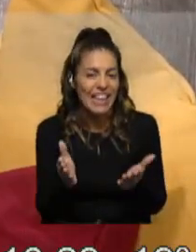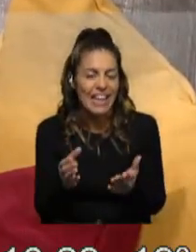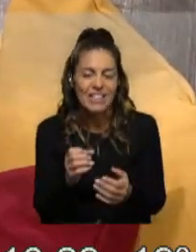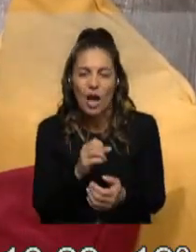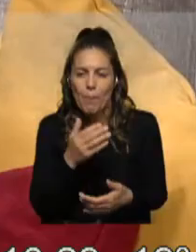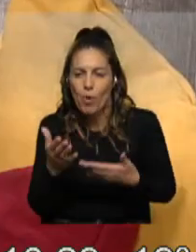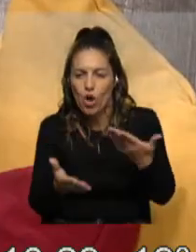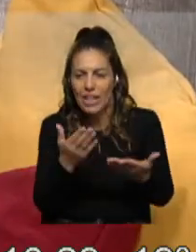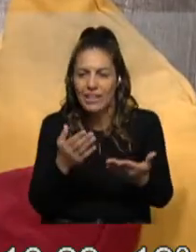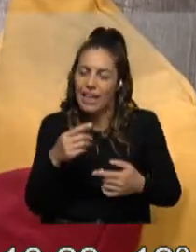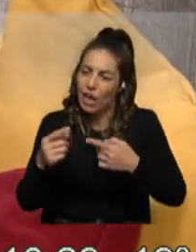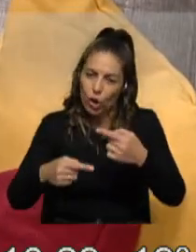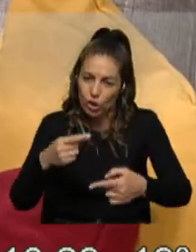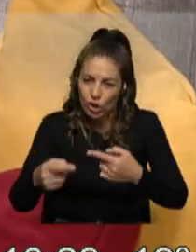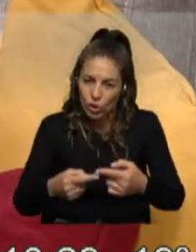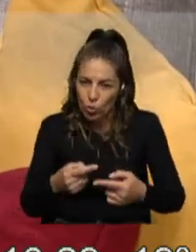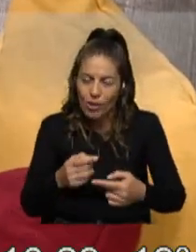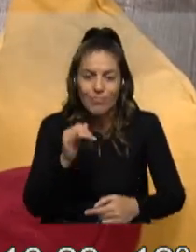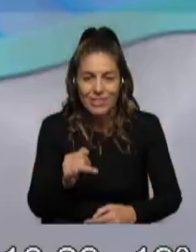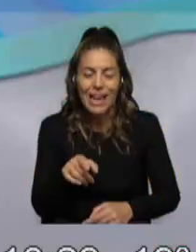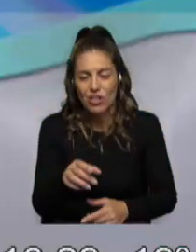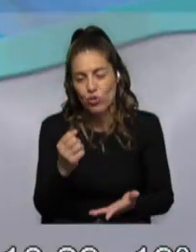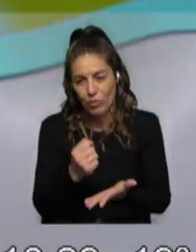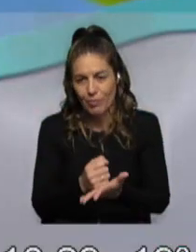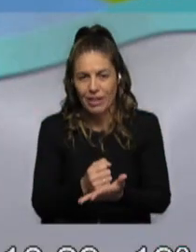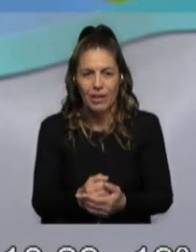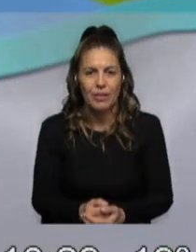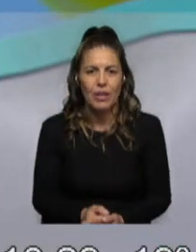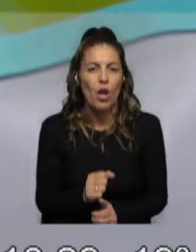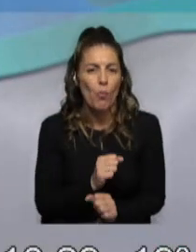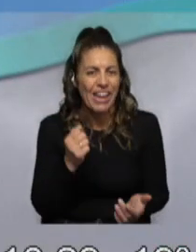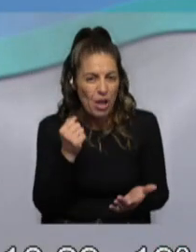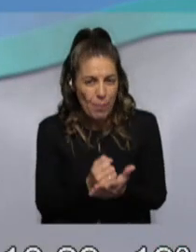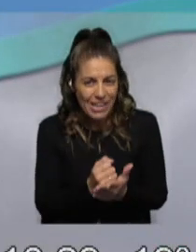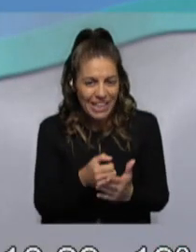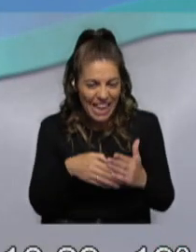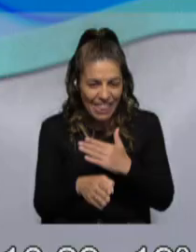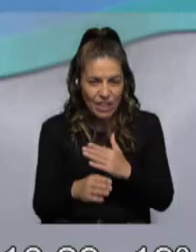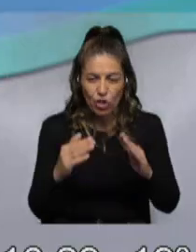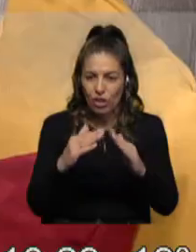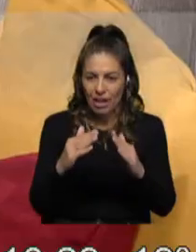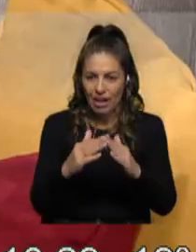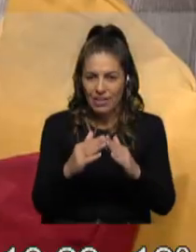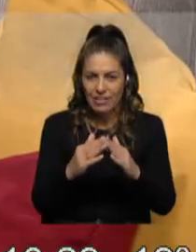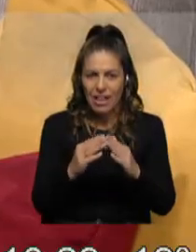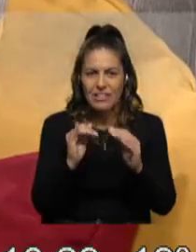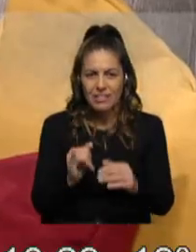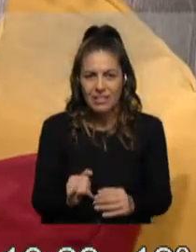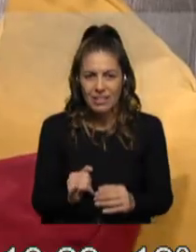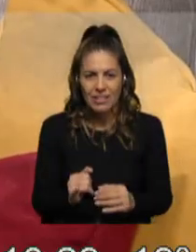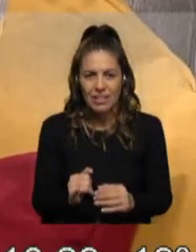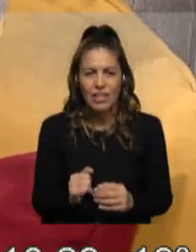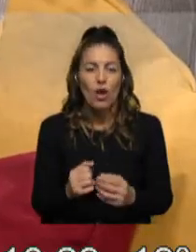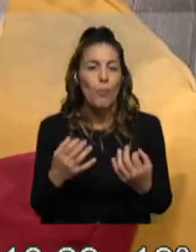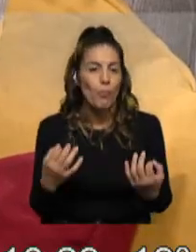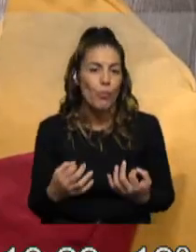y aún así lo sigue haciendo, bueno, ahí sí, capaz que tiene un problema. ¿Puede pasar que marquen adentro de la casa? Sí, sí. ¿Y por qué? Bueno, porque en